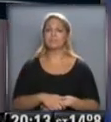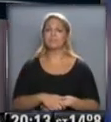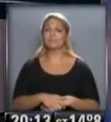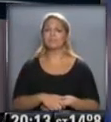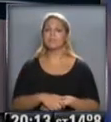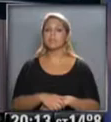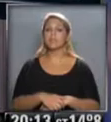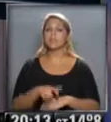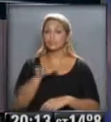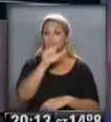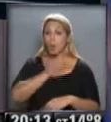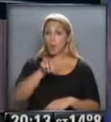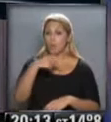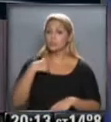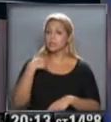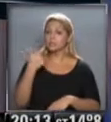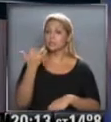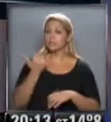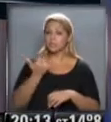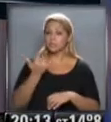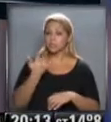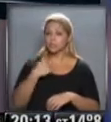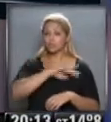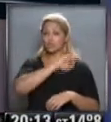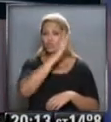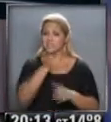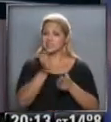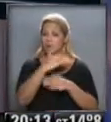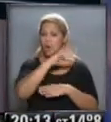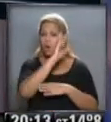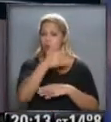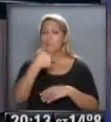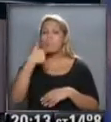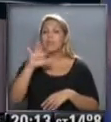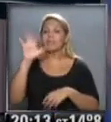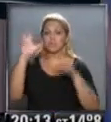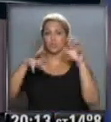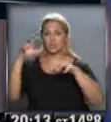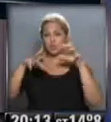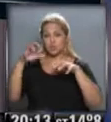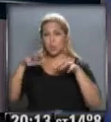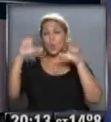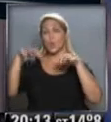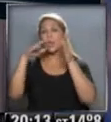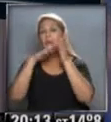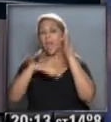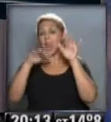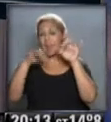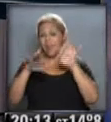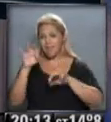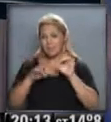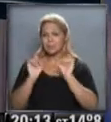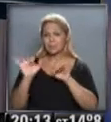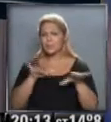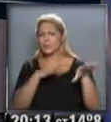para esa región de nuestro país que continuará a lo largo de toda la región cordillerana la probabilidad de lluvias y nevadas, también vientos muy